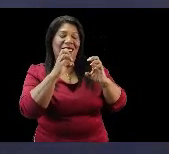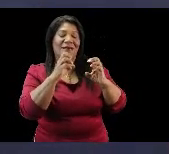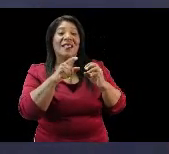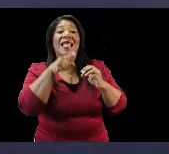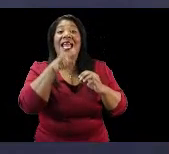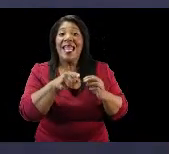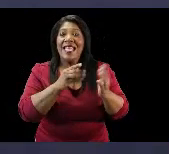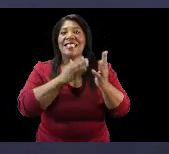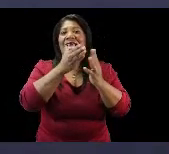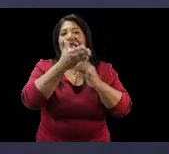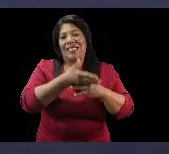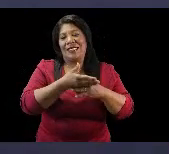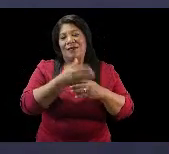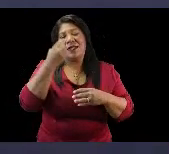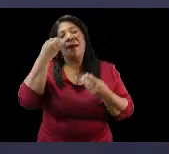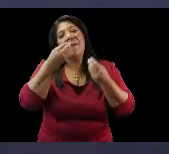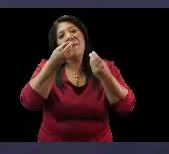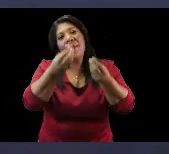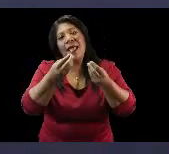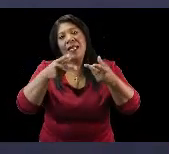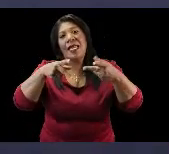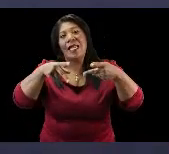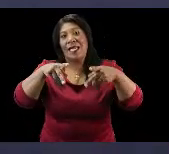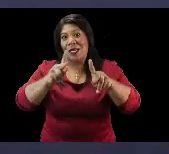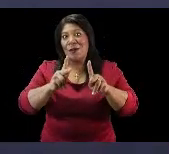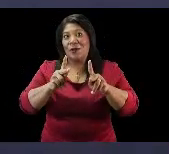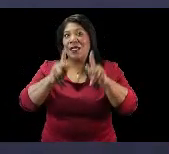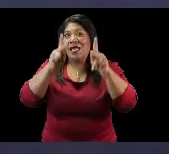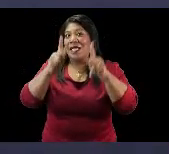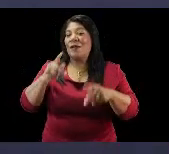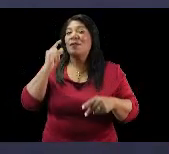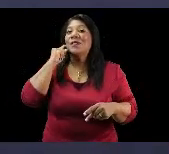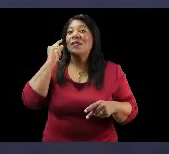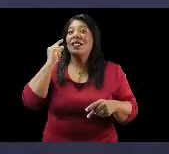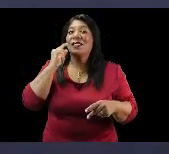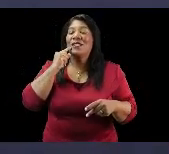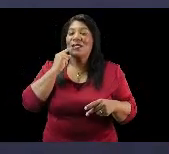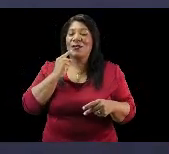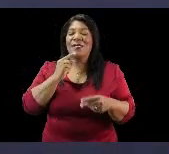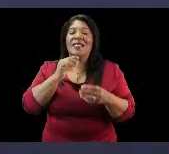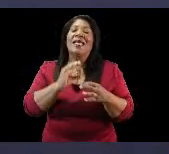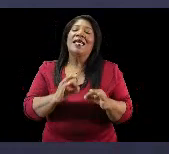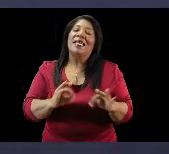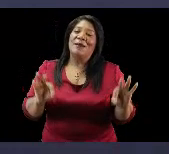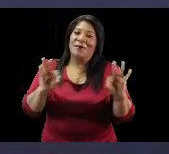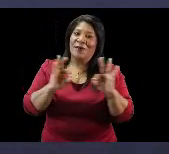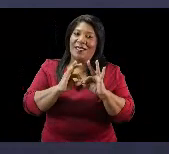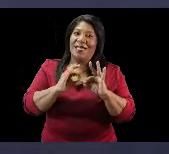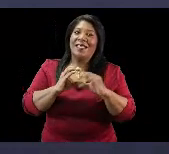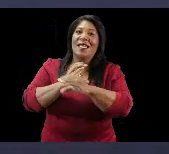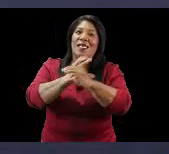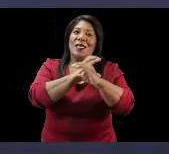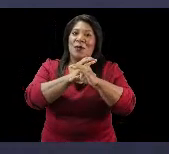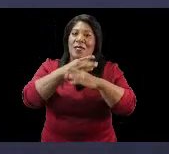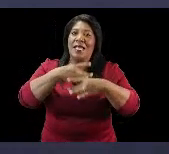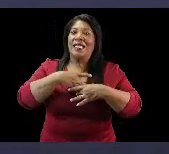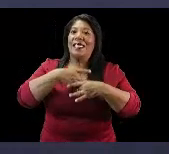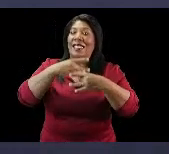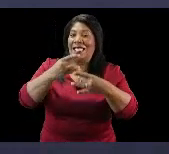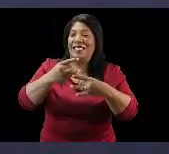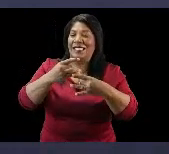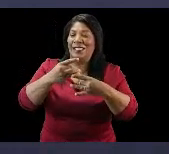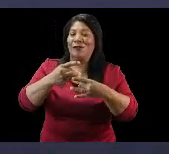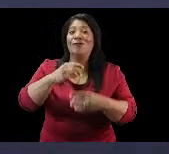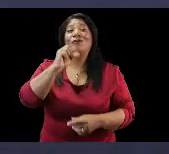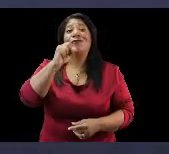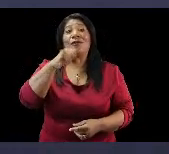porque darle la oportunidad de ellos también de expresarse es también cuidar la salud. Es también